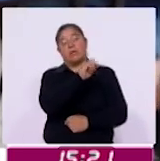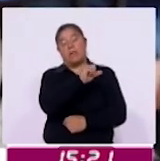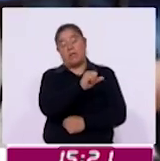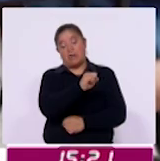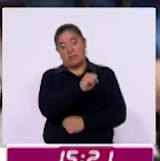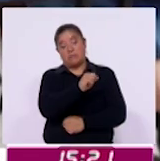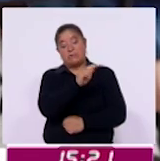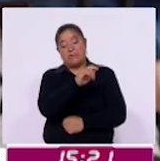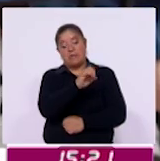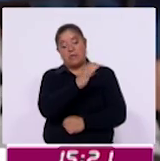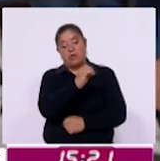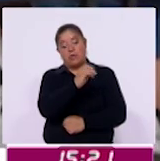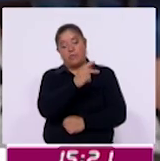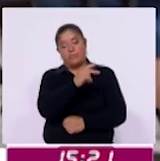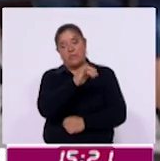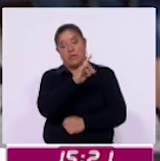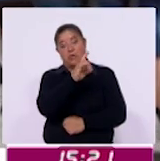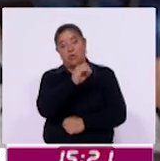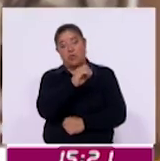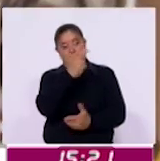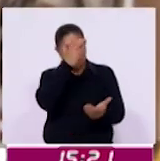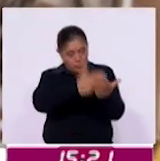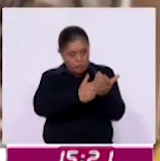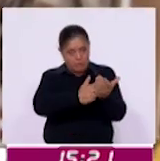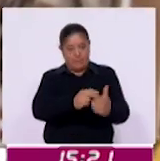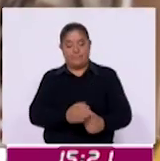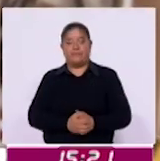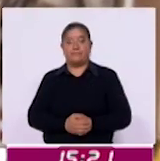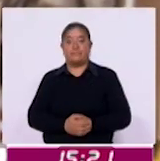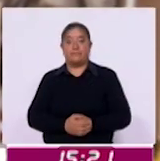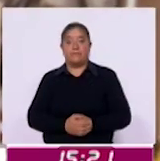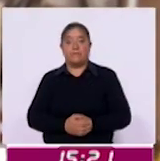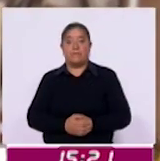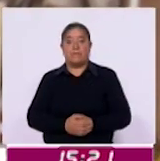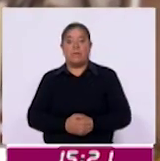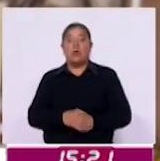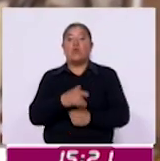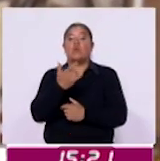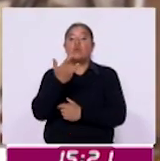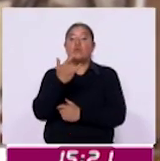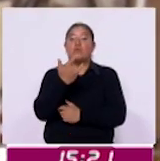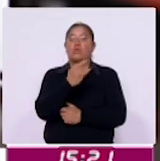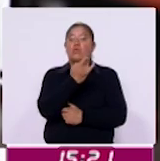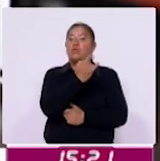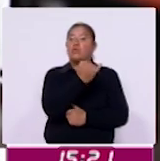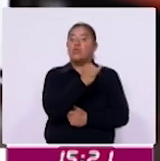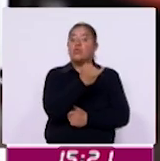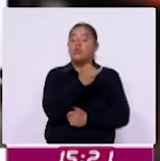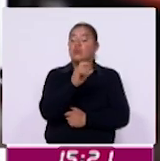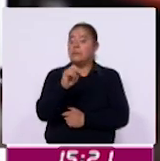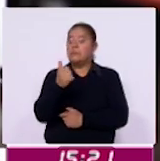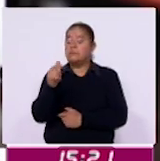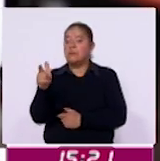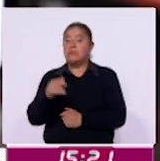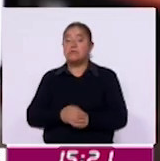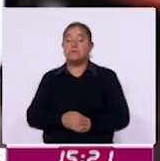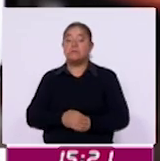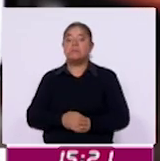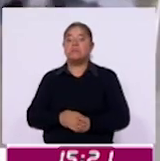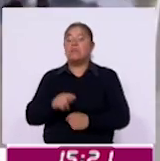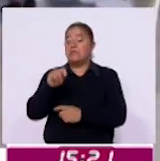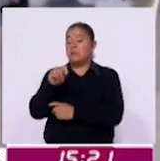sesión extraordinaria pública virtual, celebrada este 26 de junio, el Pleno del Tribunal Electoral de